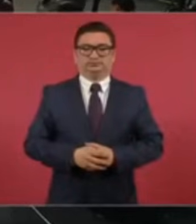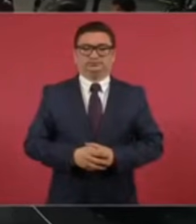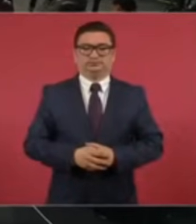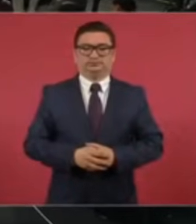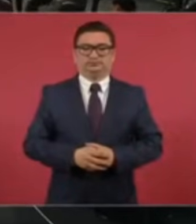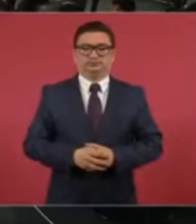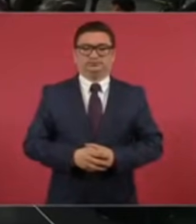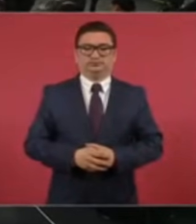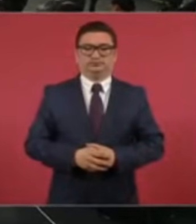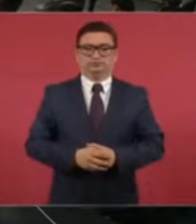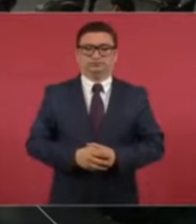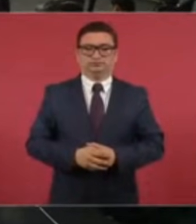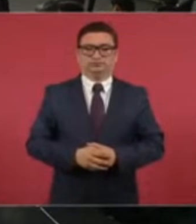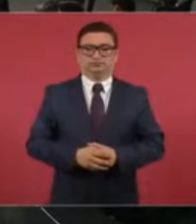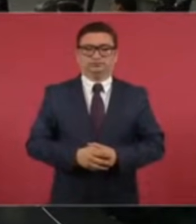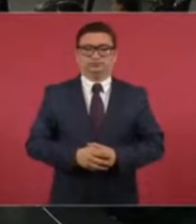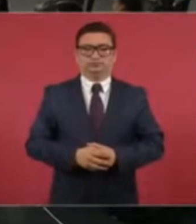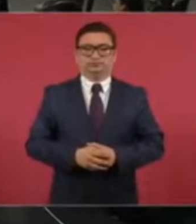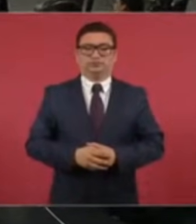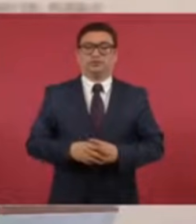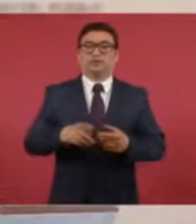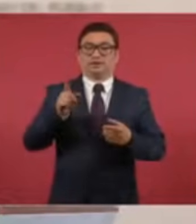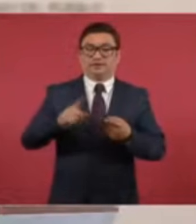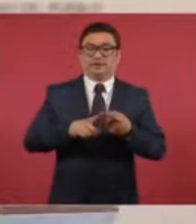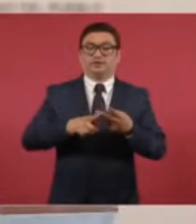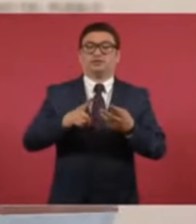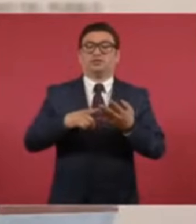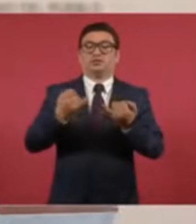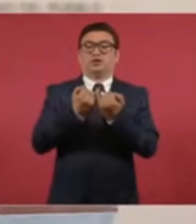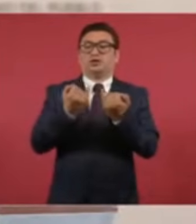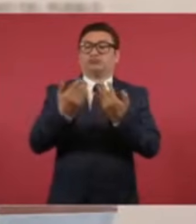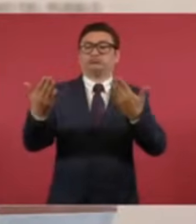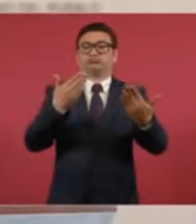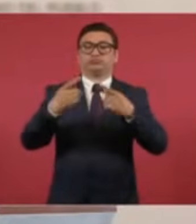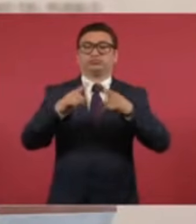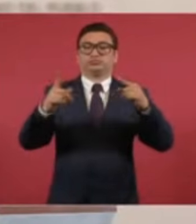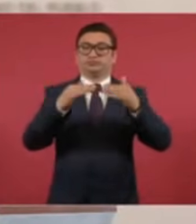Y si tiene la desigualdad también.